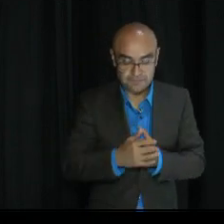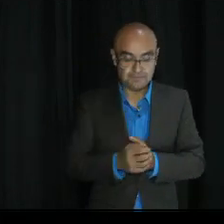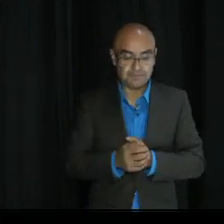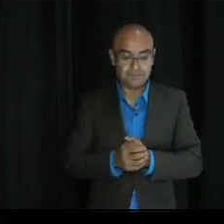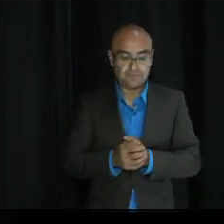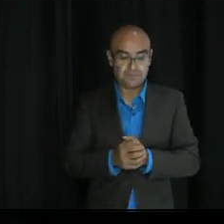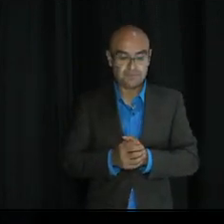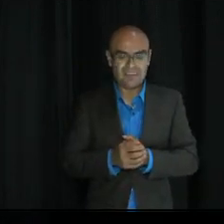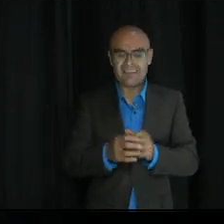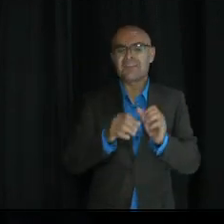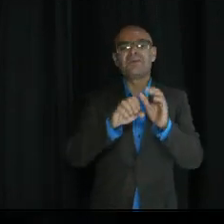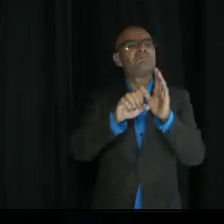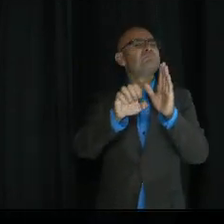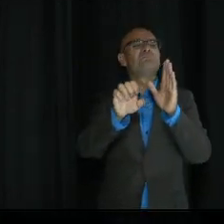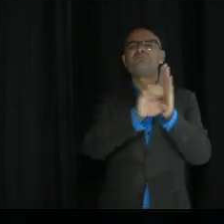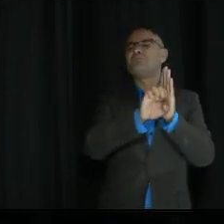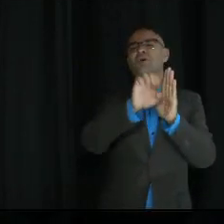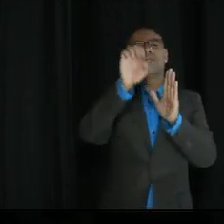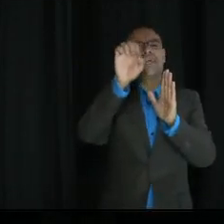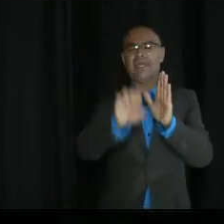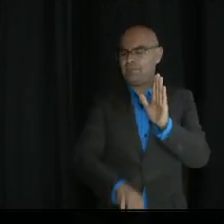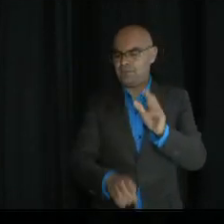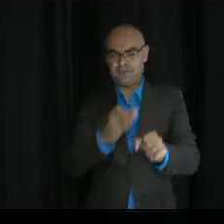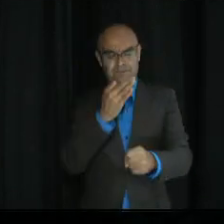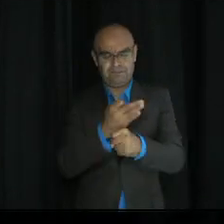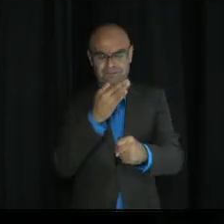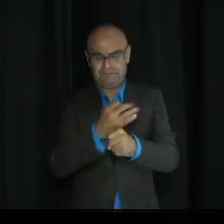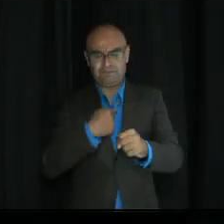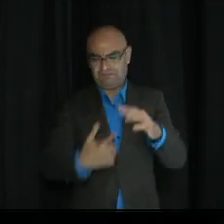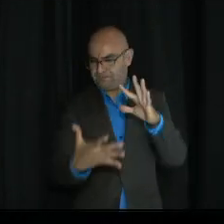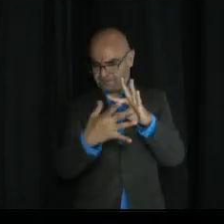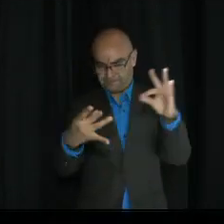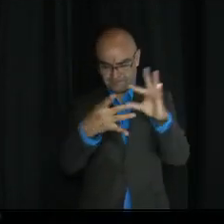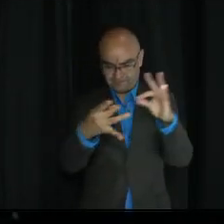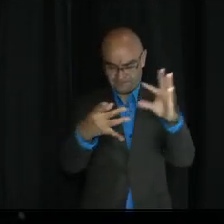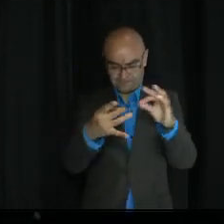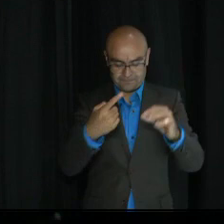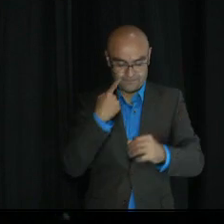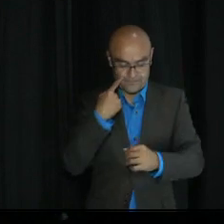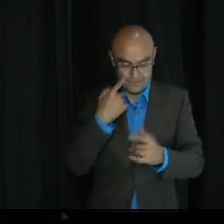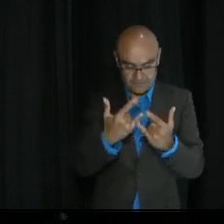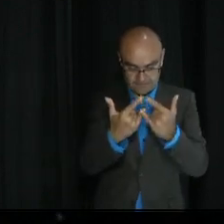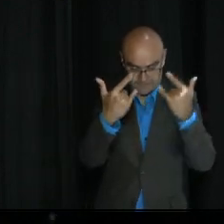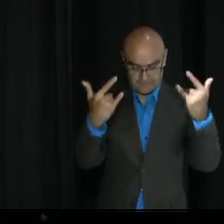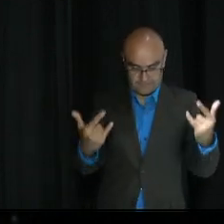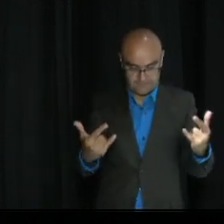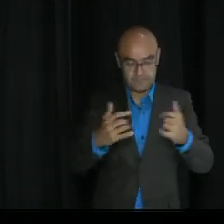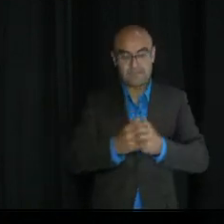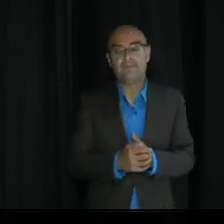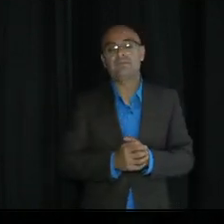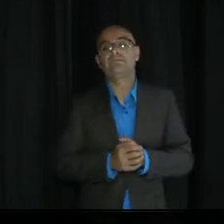claro y sencillo que les pudiera señalar, bueno, aquí hay una